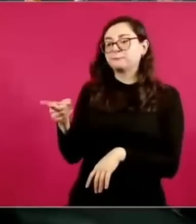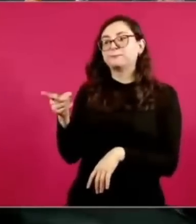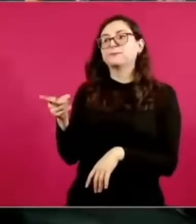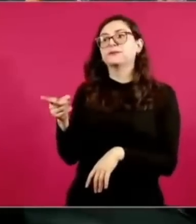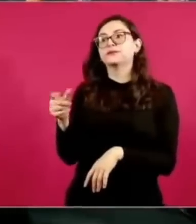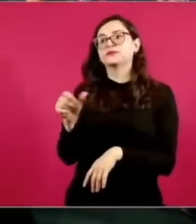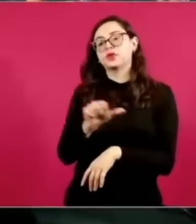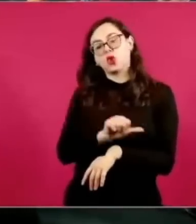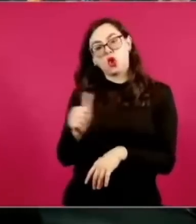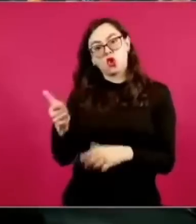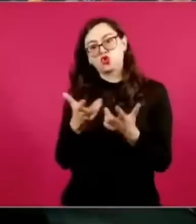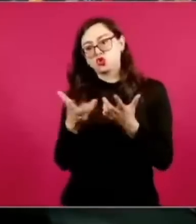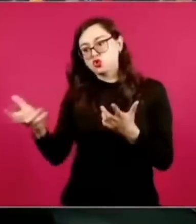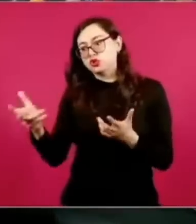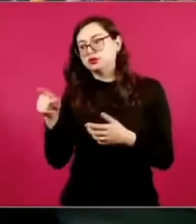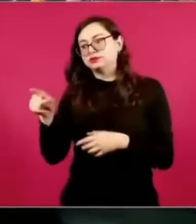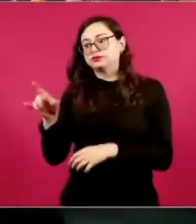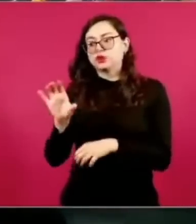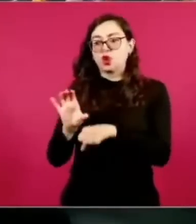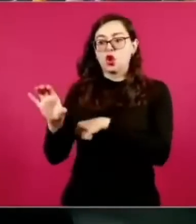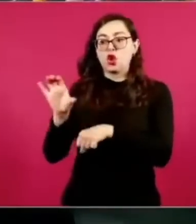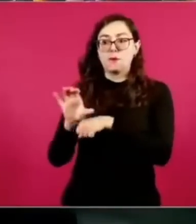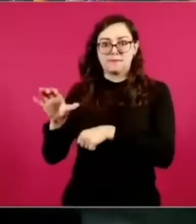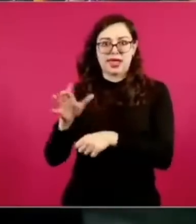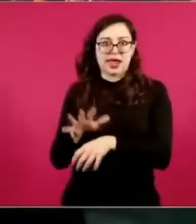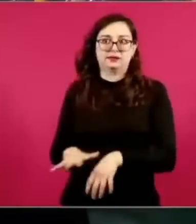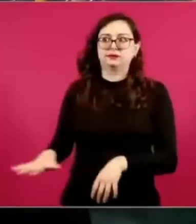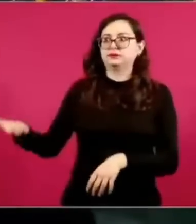integrada la Gran Colombia,